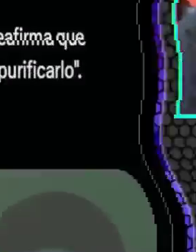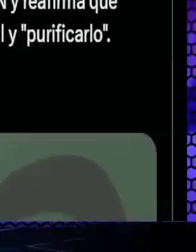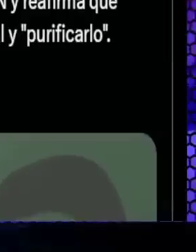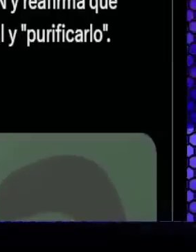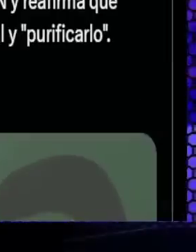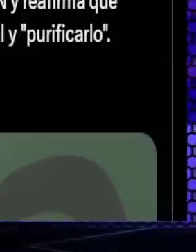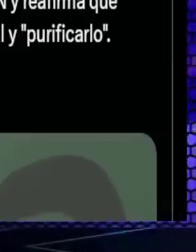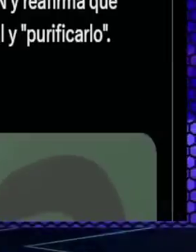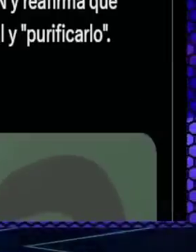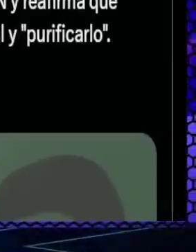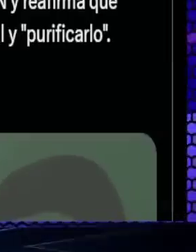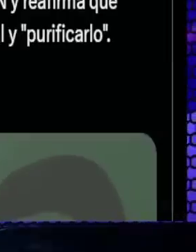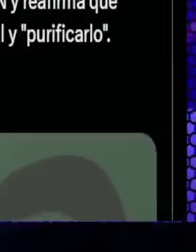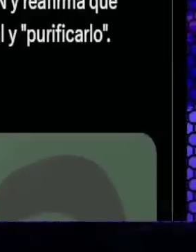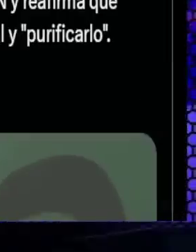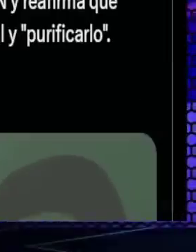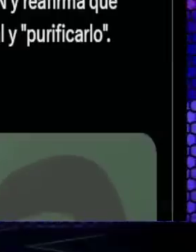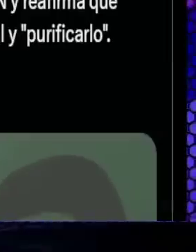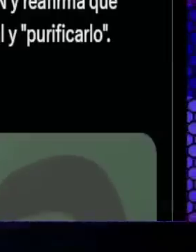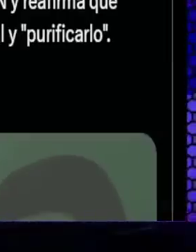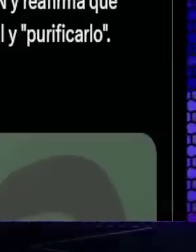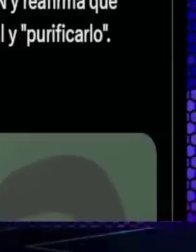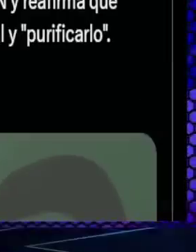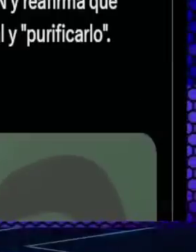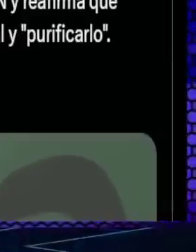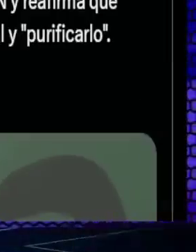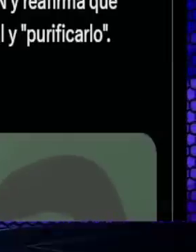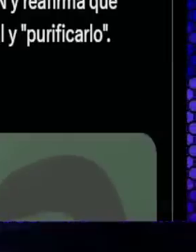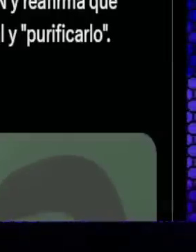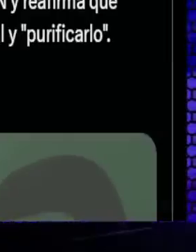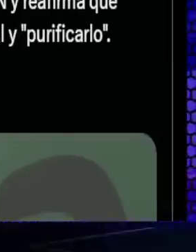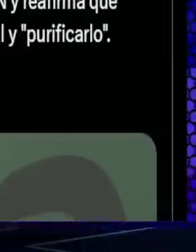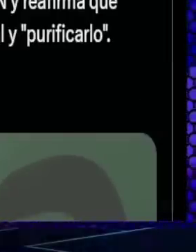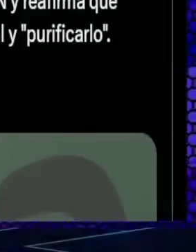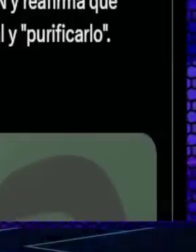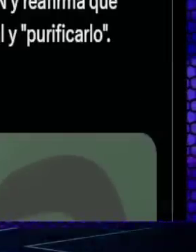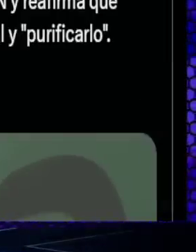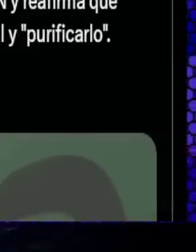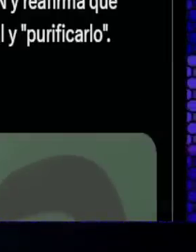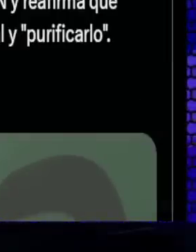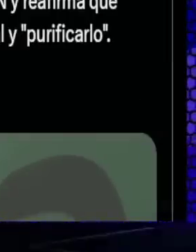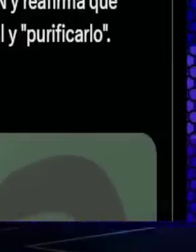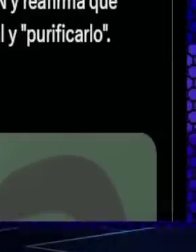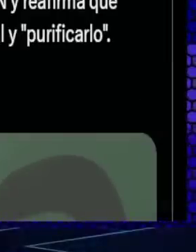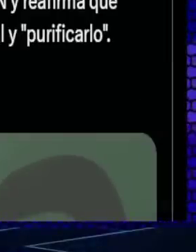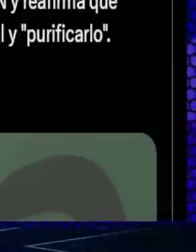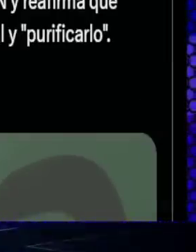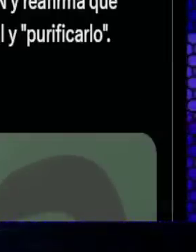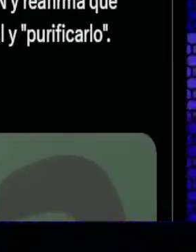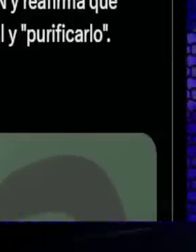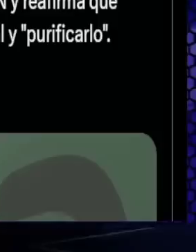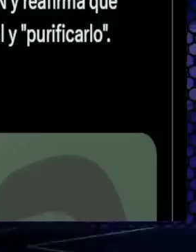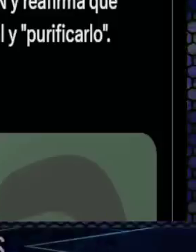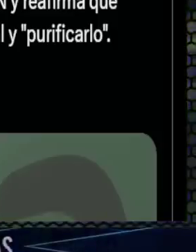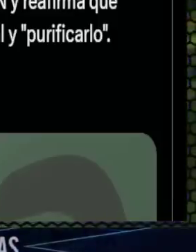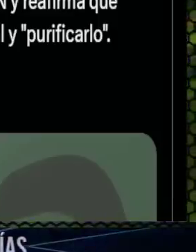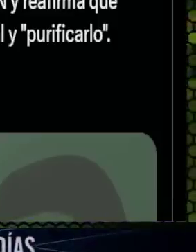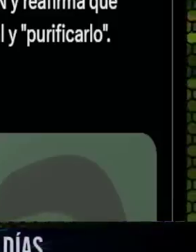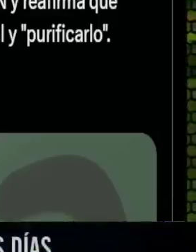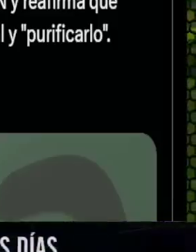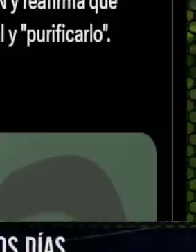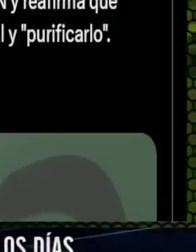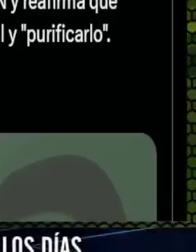Ahí está el reto por parte del presidente de la República, quien aseguró en la conferencia matutina que